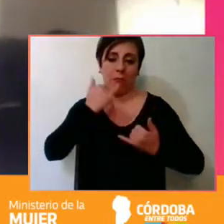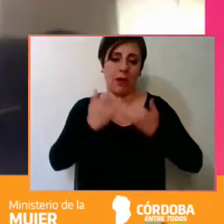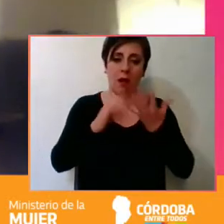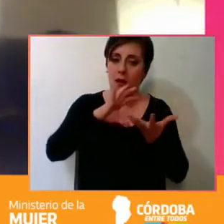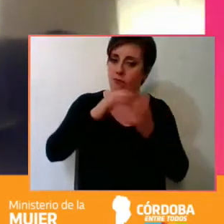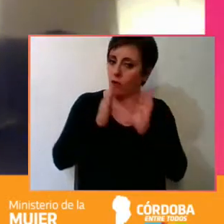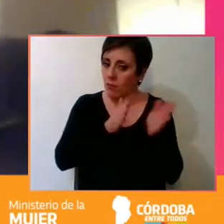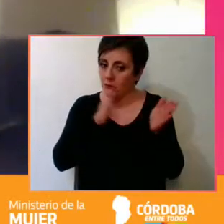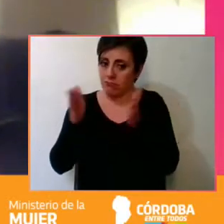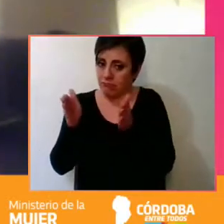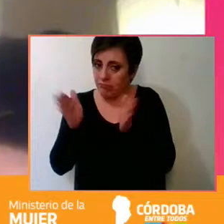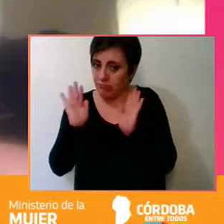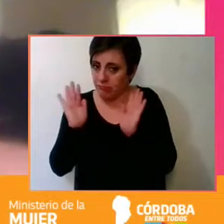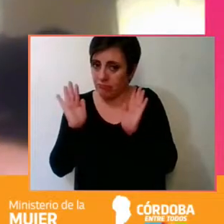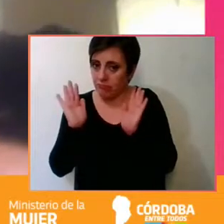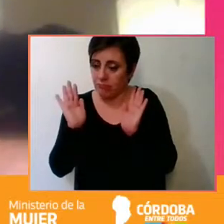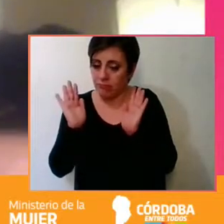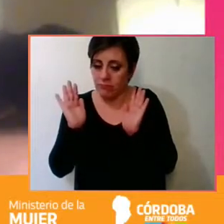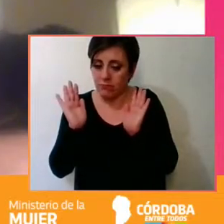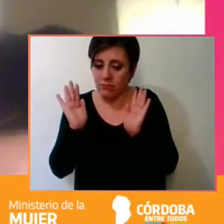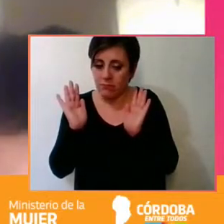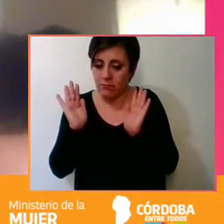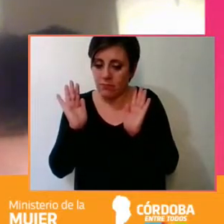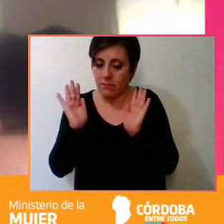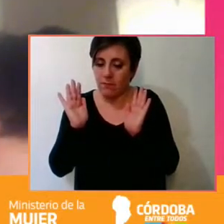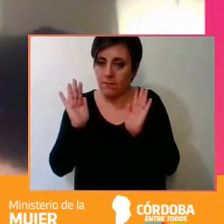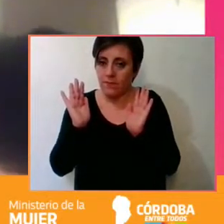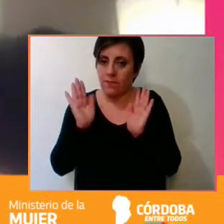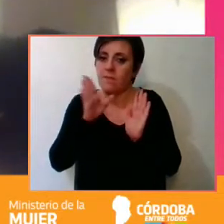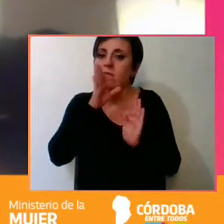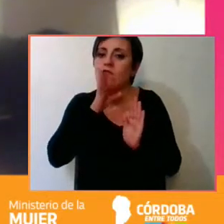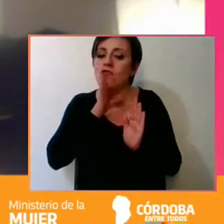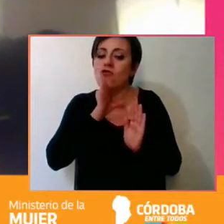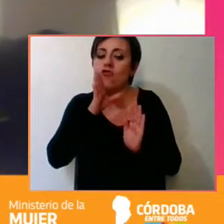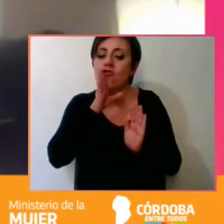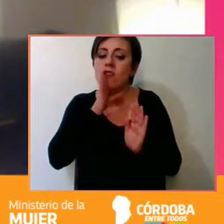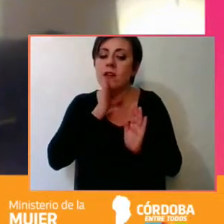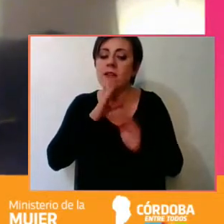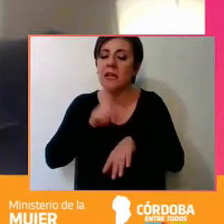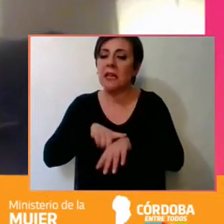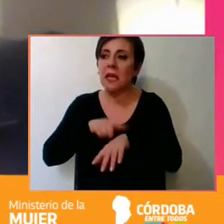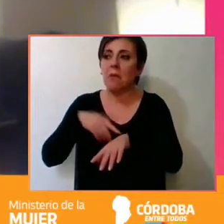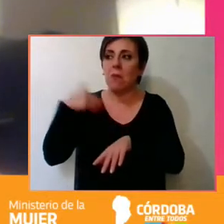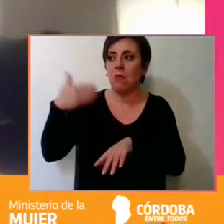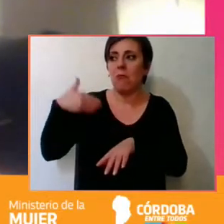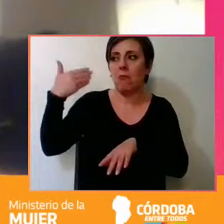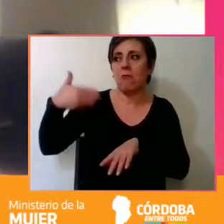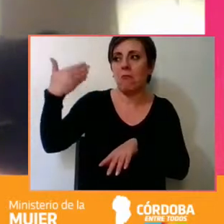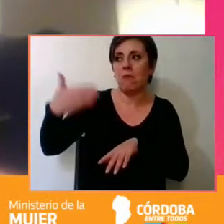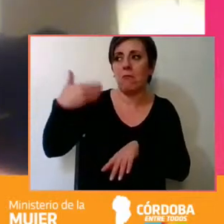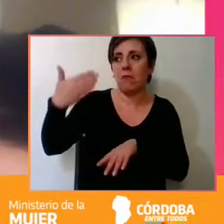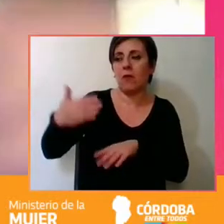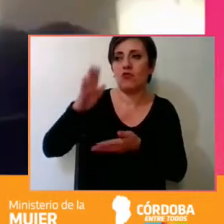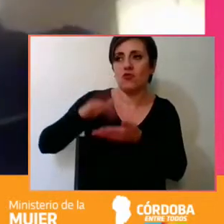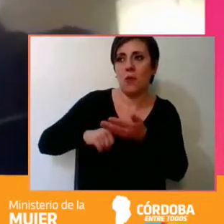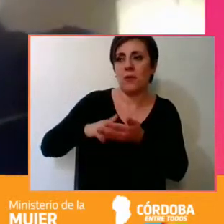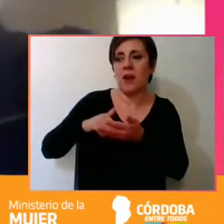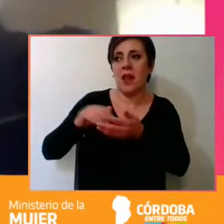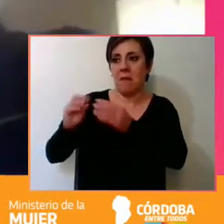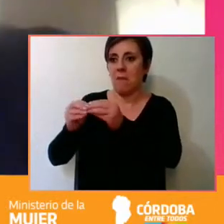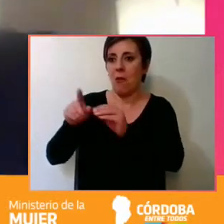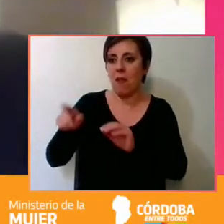ojo, debo de advertirla, la tolerancia que durante mucho tiempo ha habido sobre el fenómeno. ¿Por qué? Porque